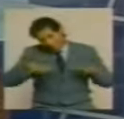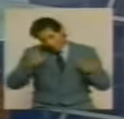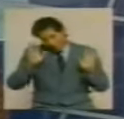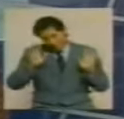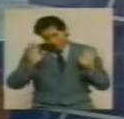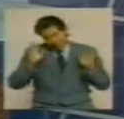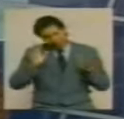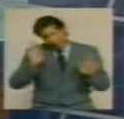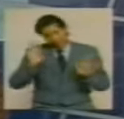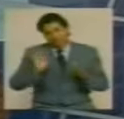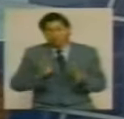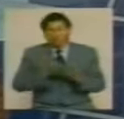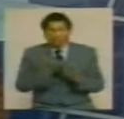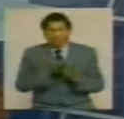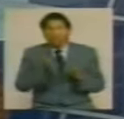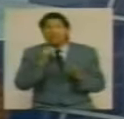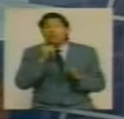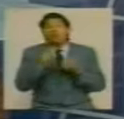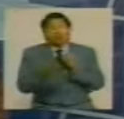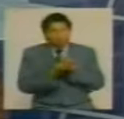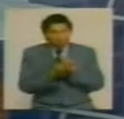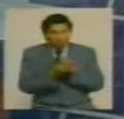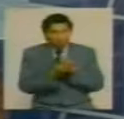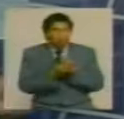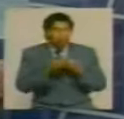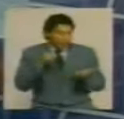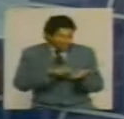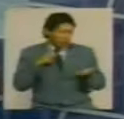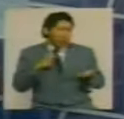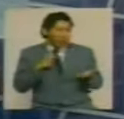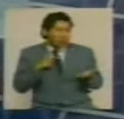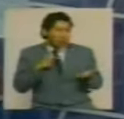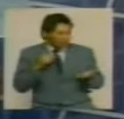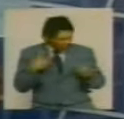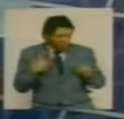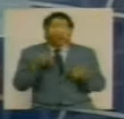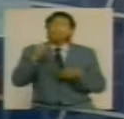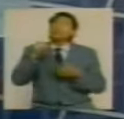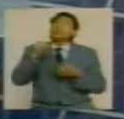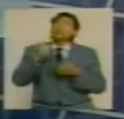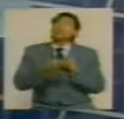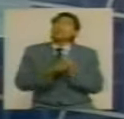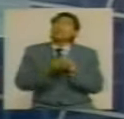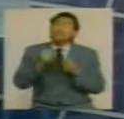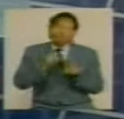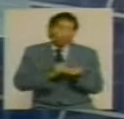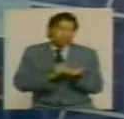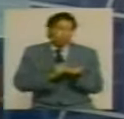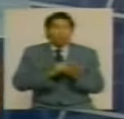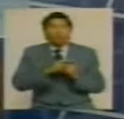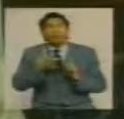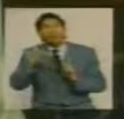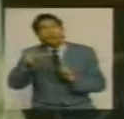cuando se fijan sus cuentas bancarias, dicen, ¿esto es posible?